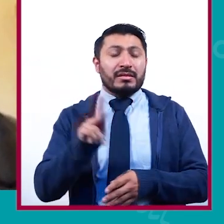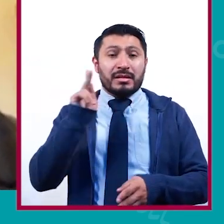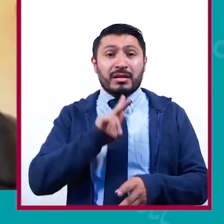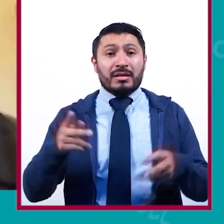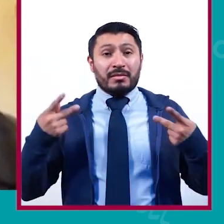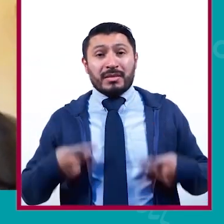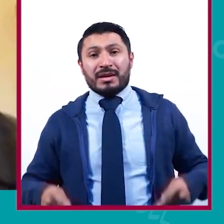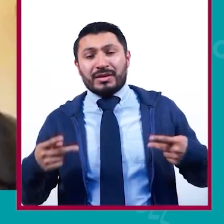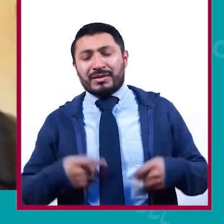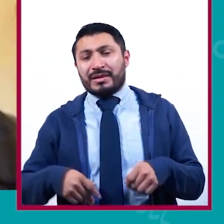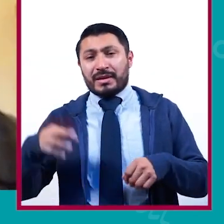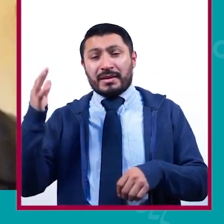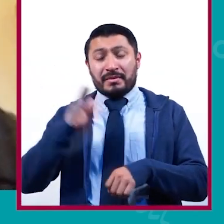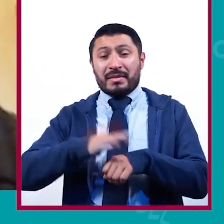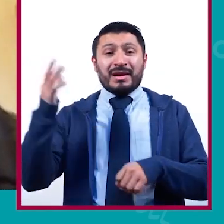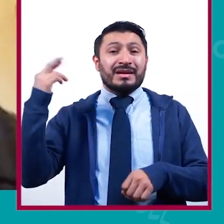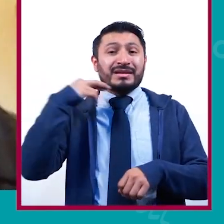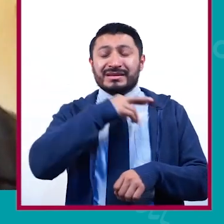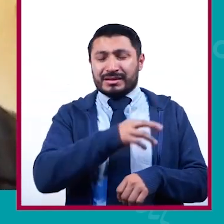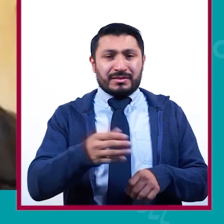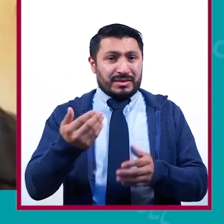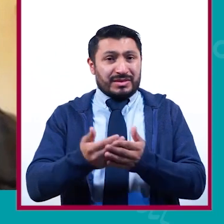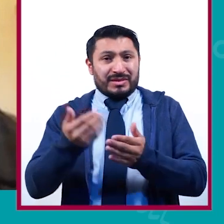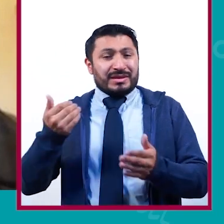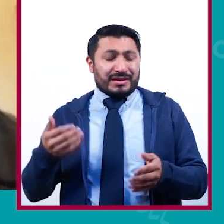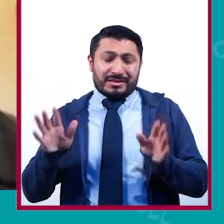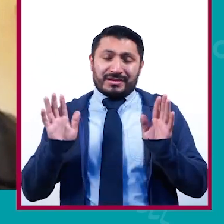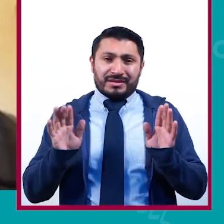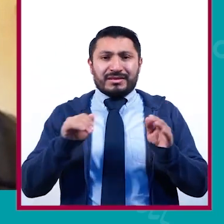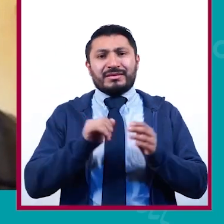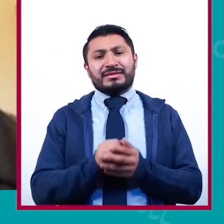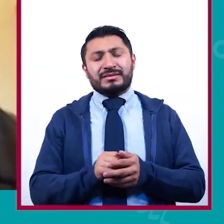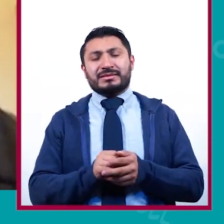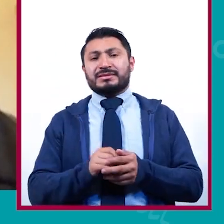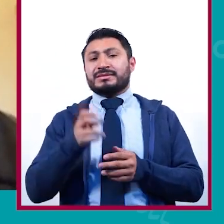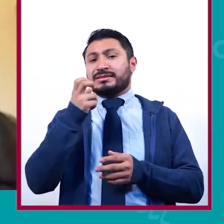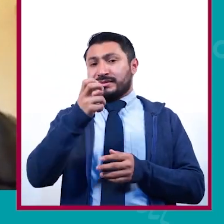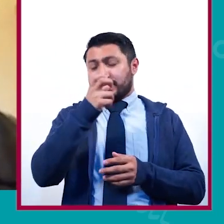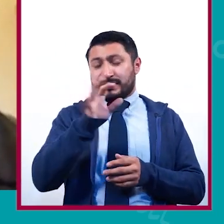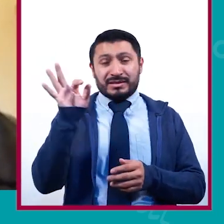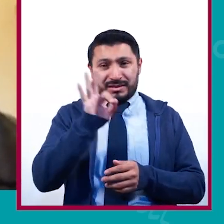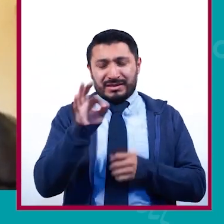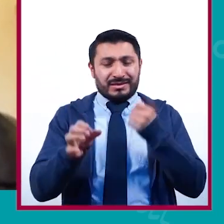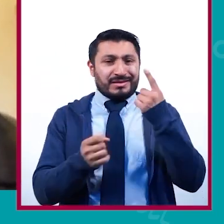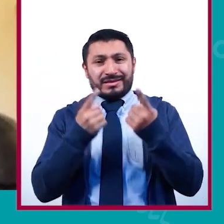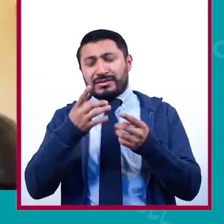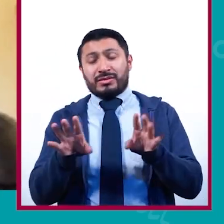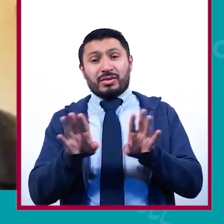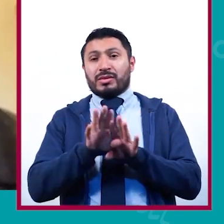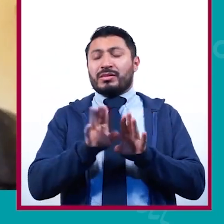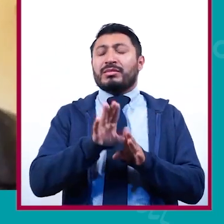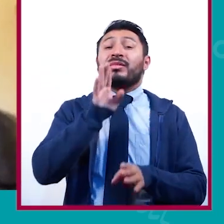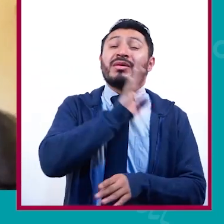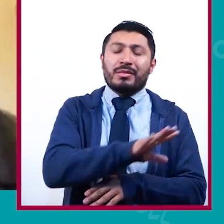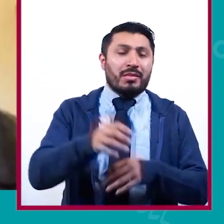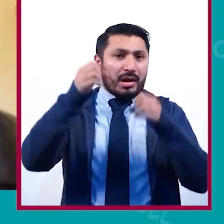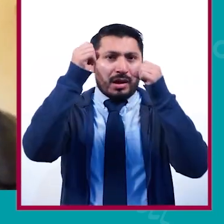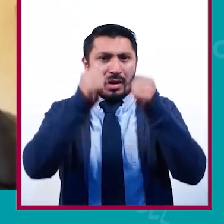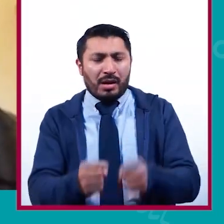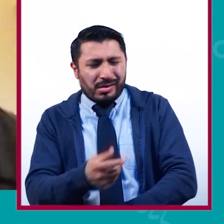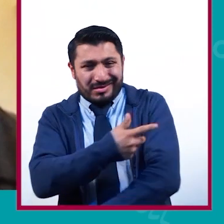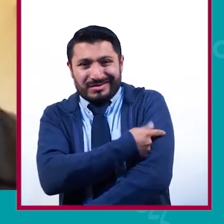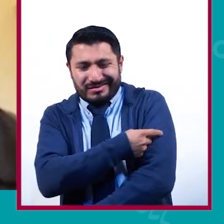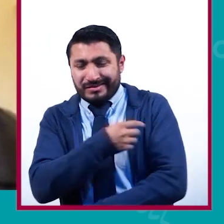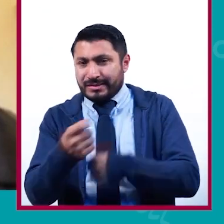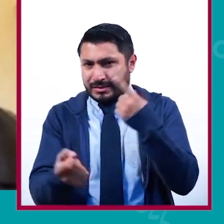las pruebas en humanos fue un poco más rápido que lo que normalmente se lleva. De ahí es que podrían haber algunos inconvenientes en la